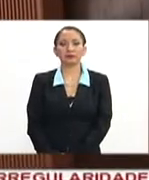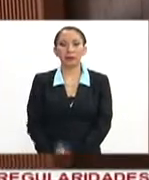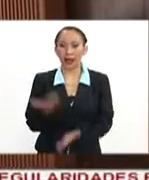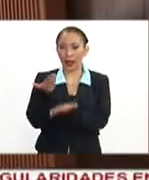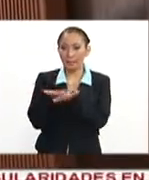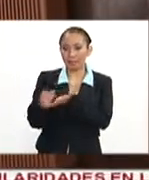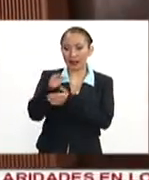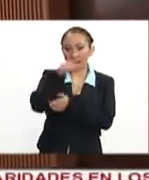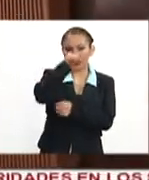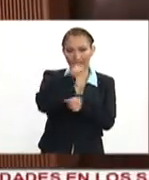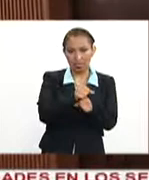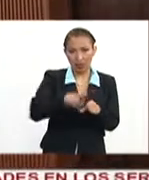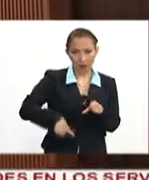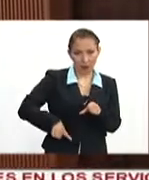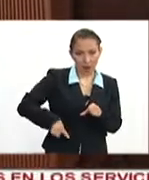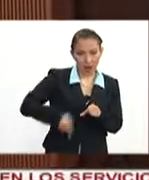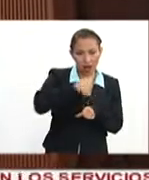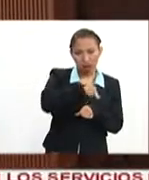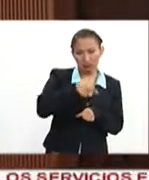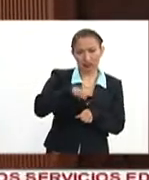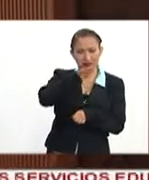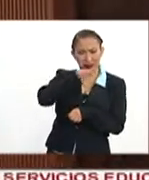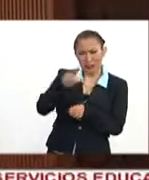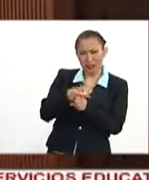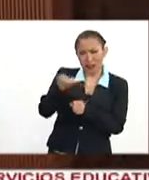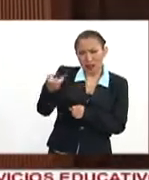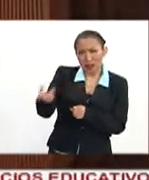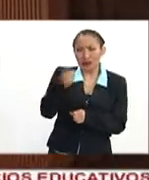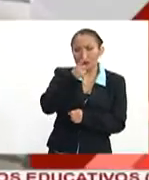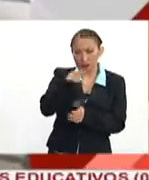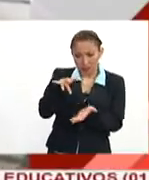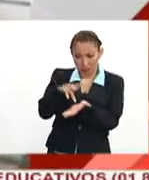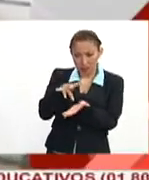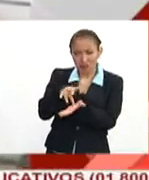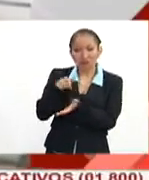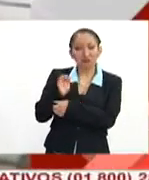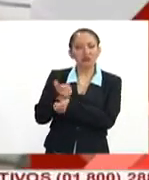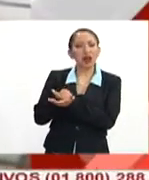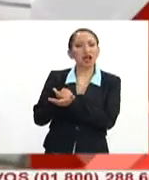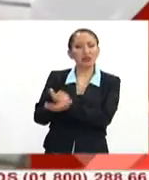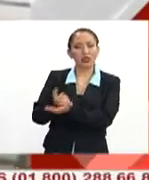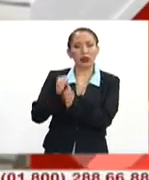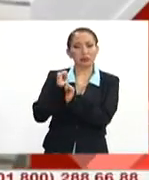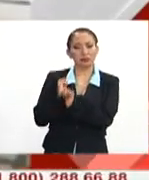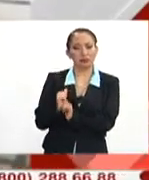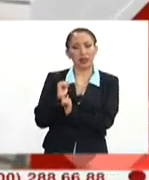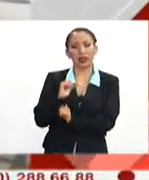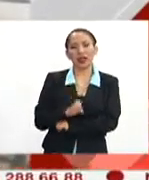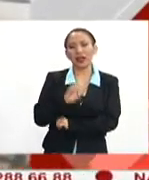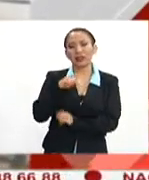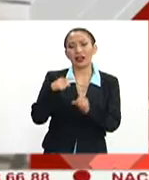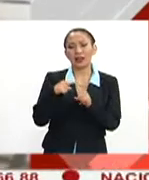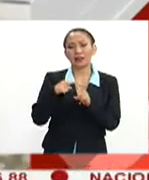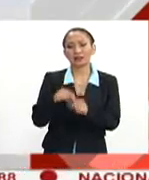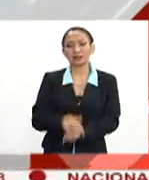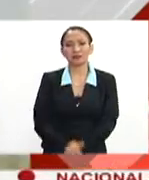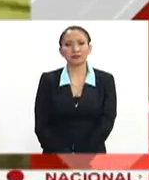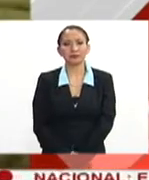Por su parte, la Secretaría de Gobernación condenó los hechos y reiteró su solidaridad y apoyo a las autoridades